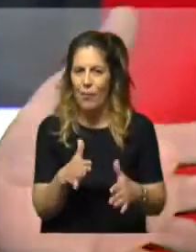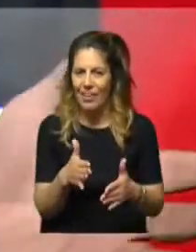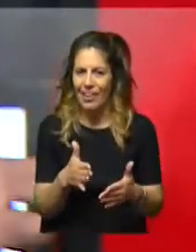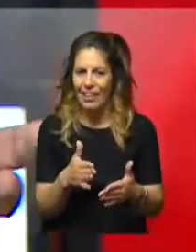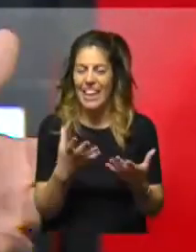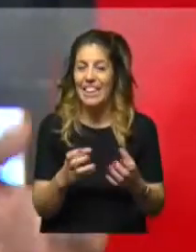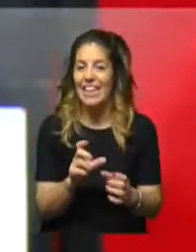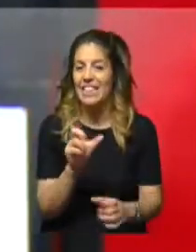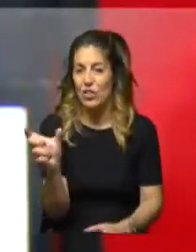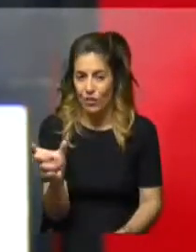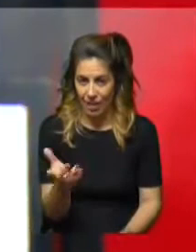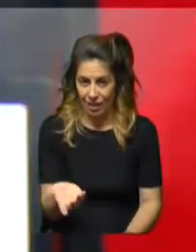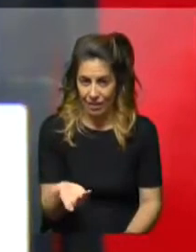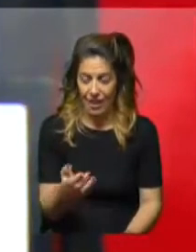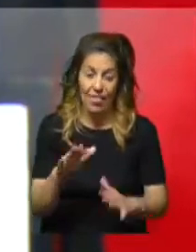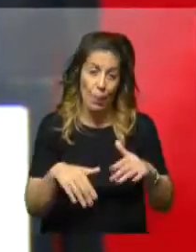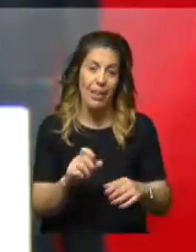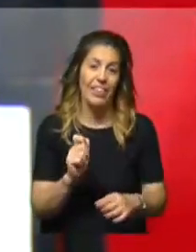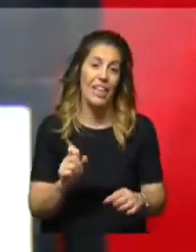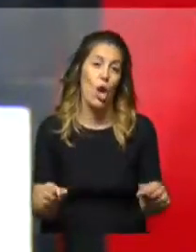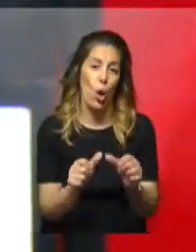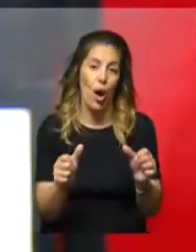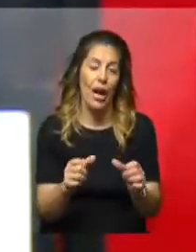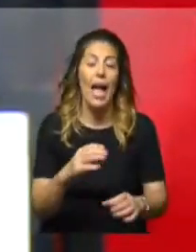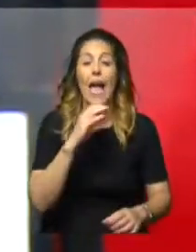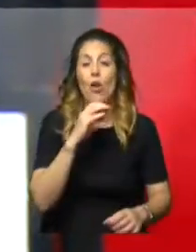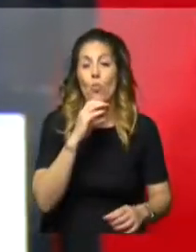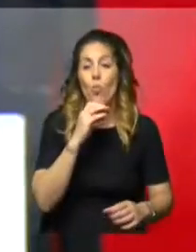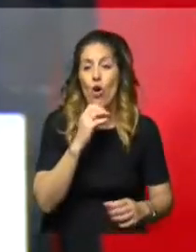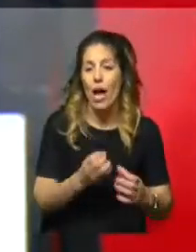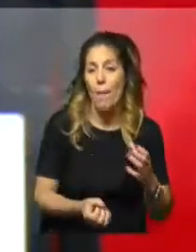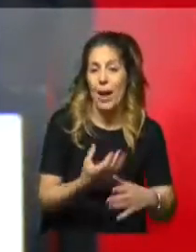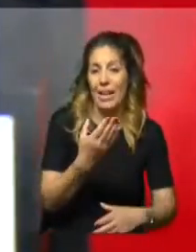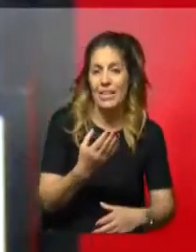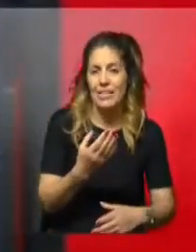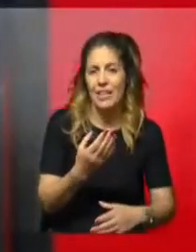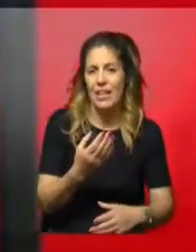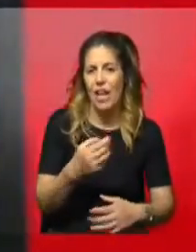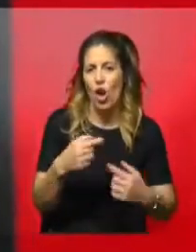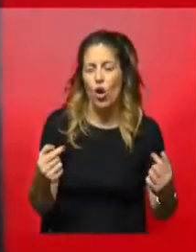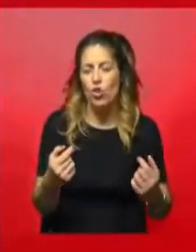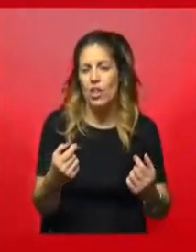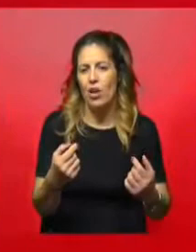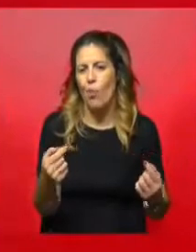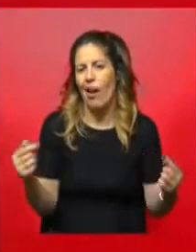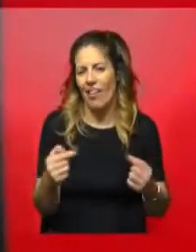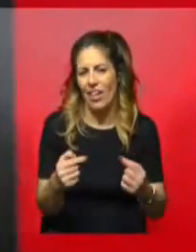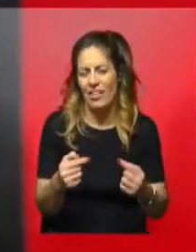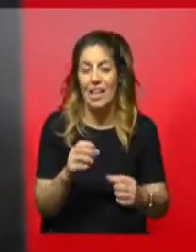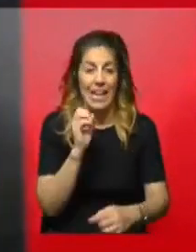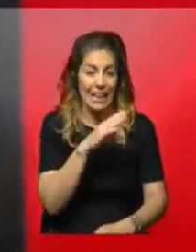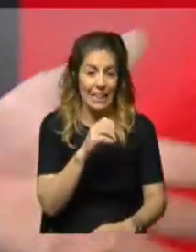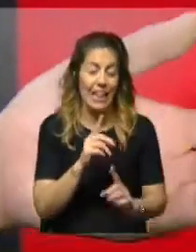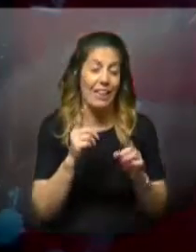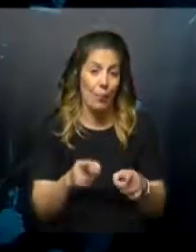y ahí depende de quién lo haga Entonces el humor aparecerá la ironía aparecerá y aparecerá la crítica